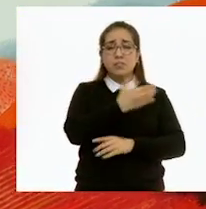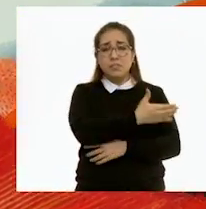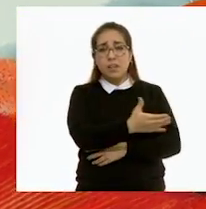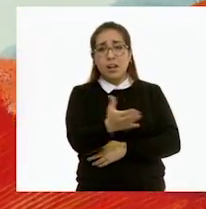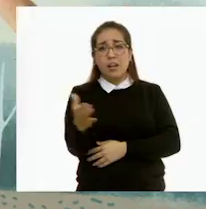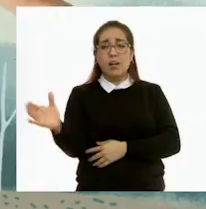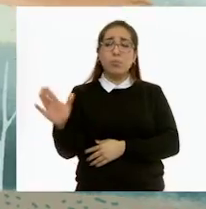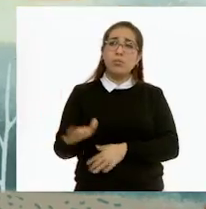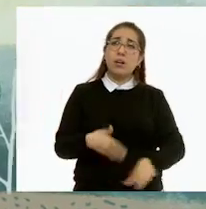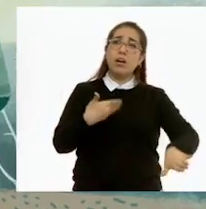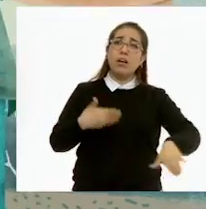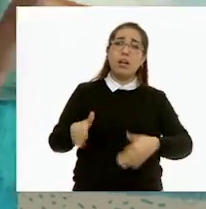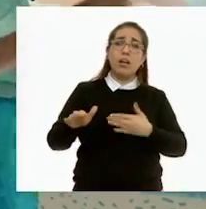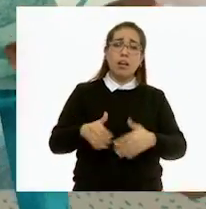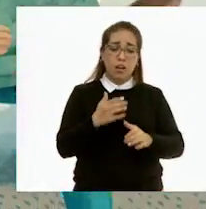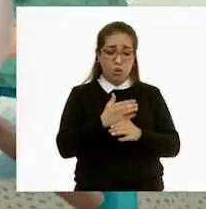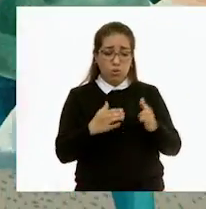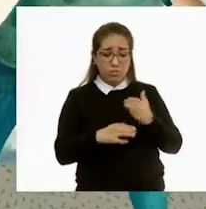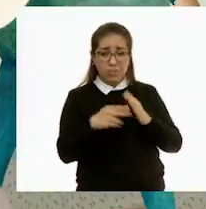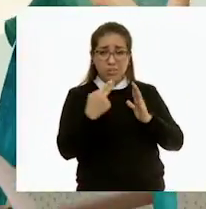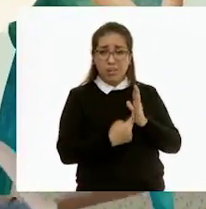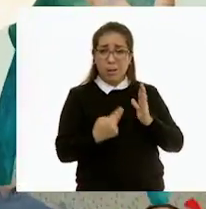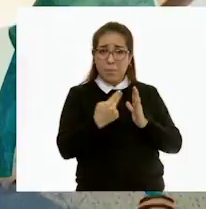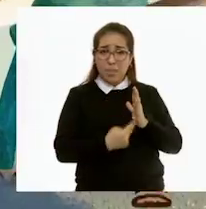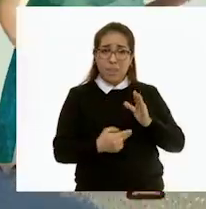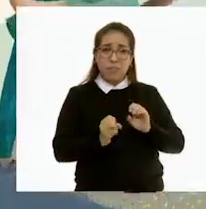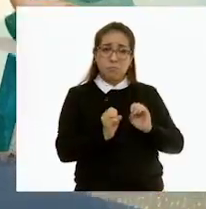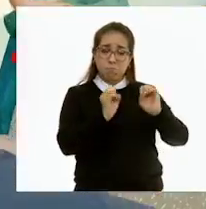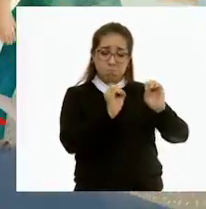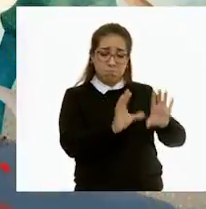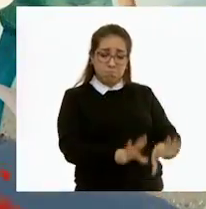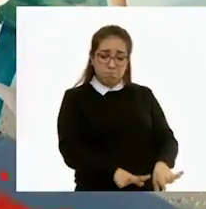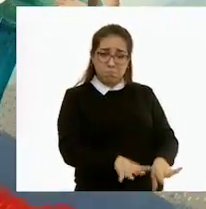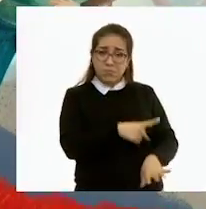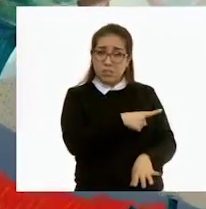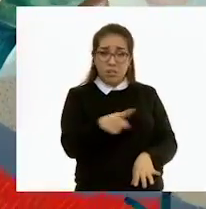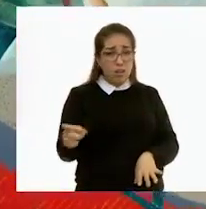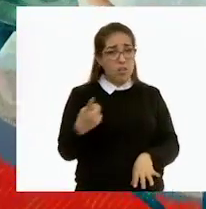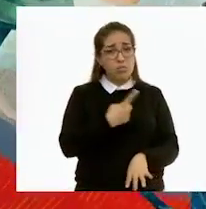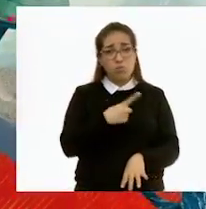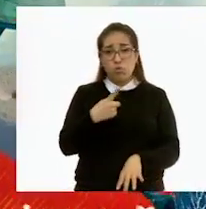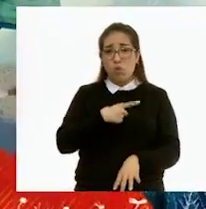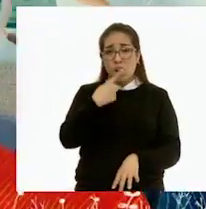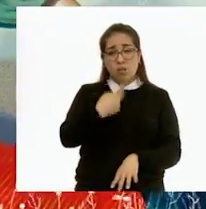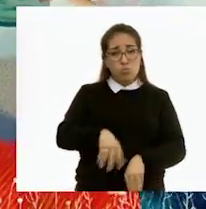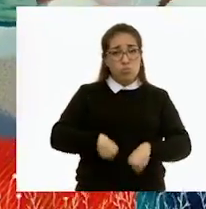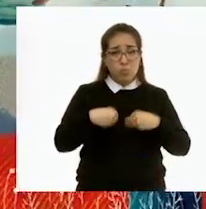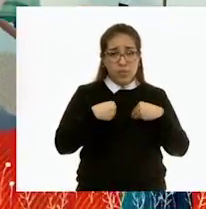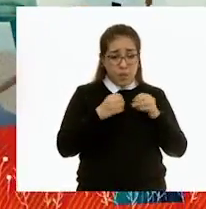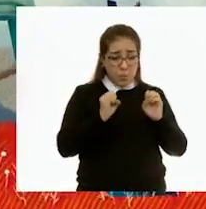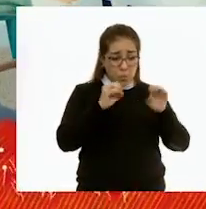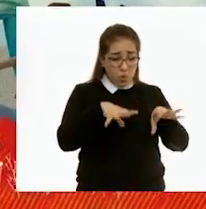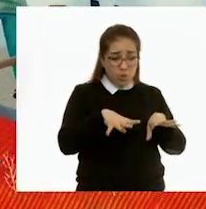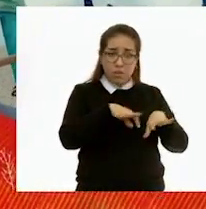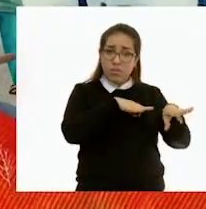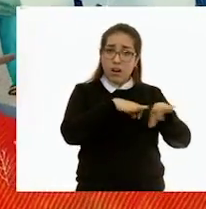in eyestal shin eyental titohna. Banishe, anikuahatak ehatak chik anikin tohunchi